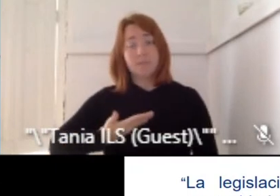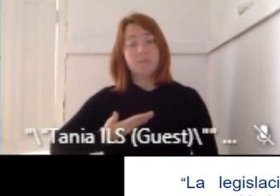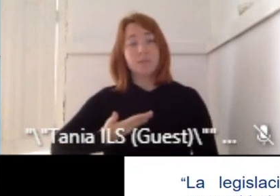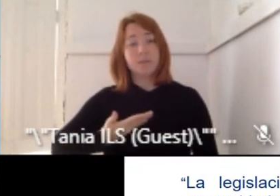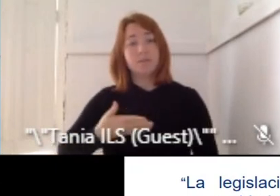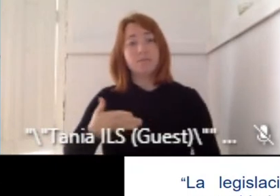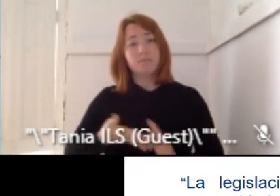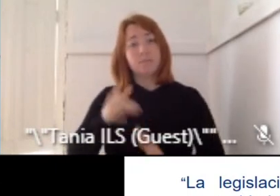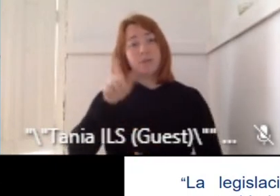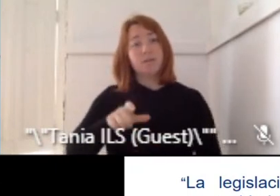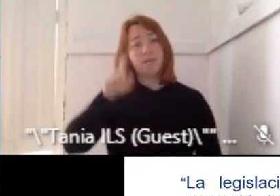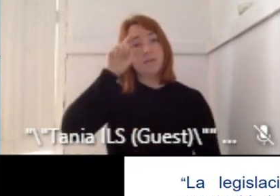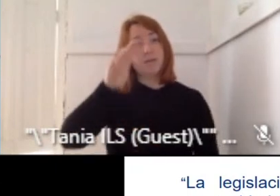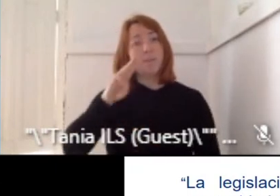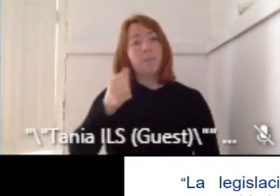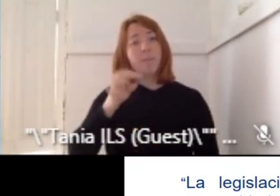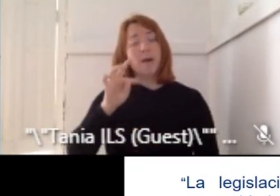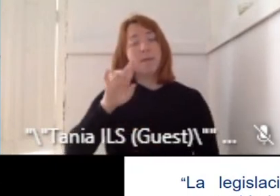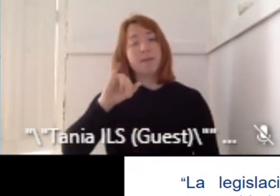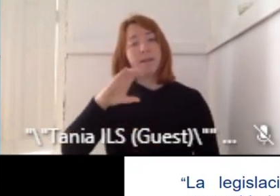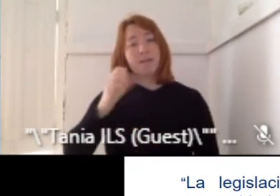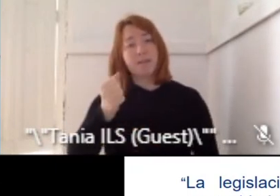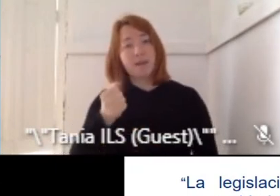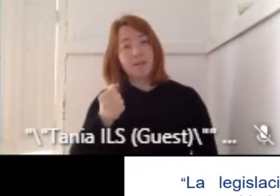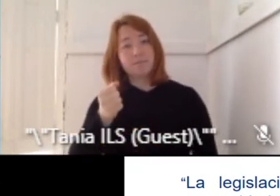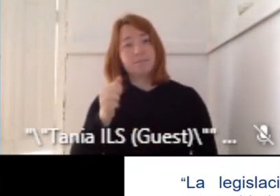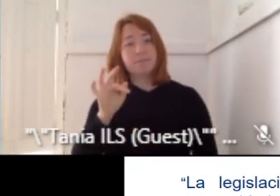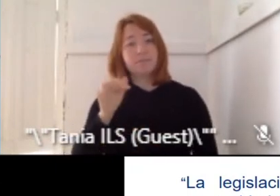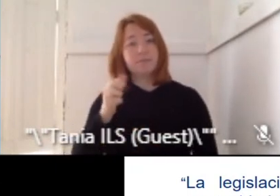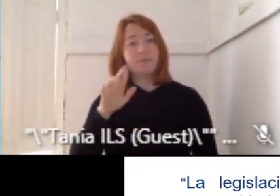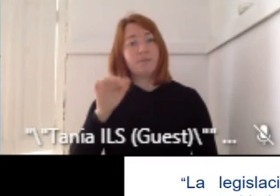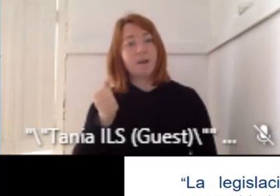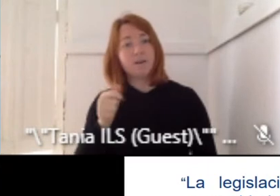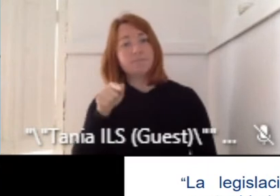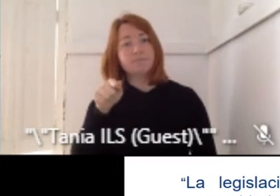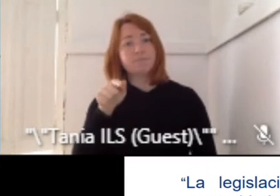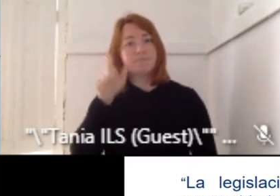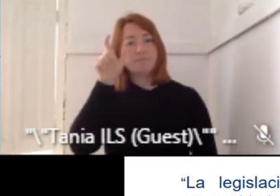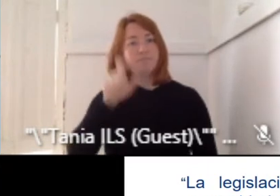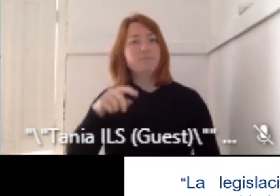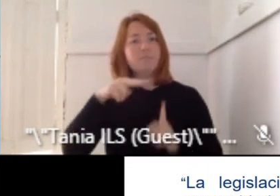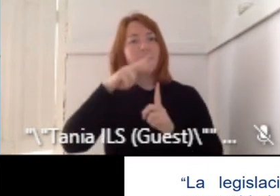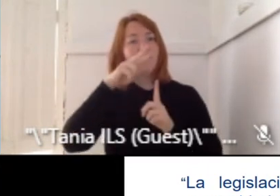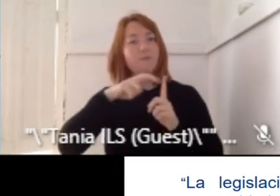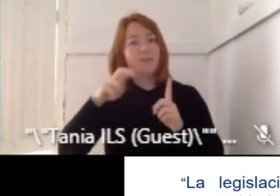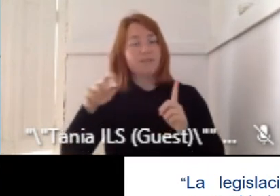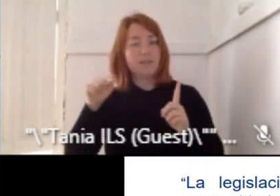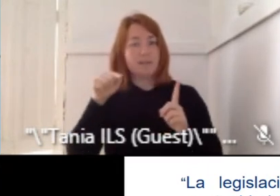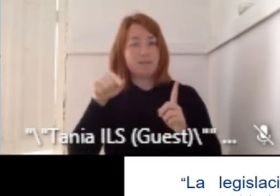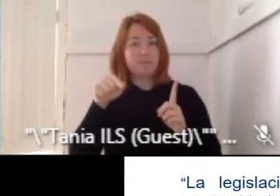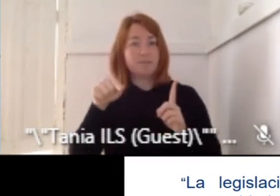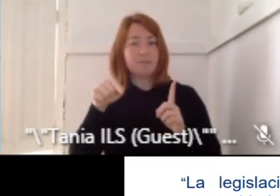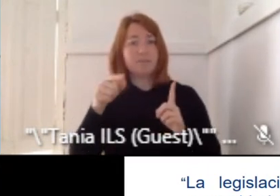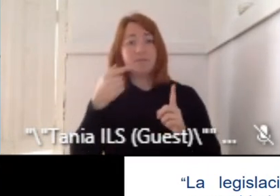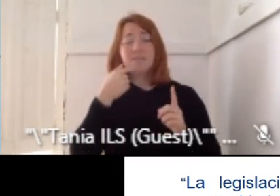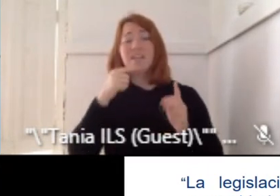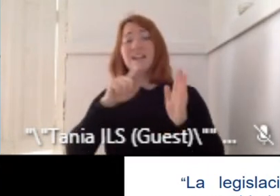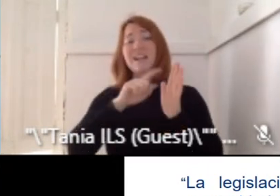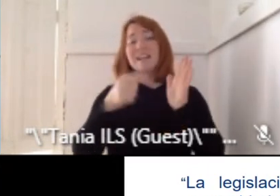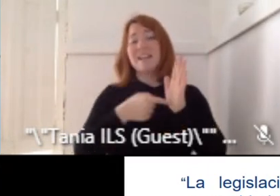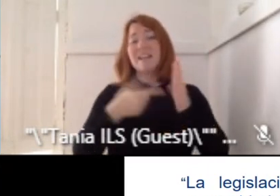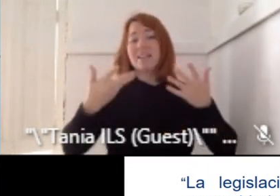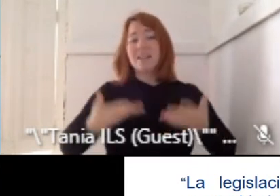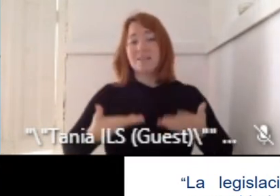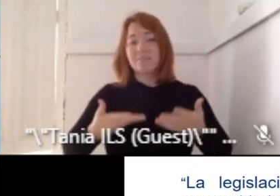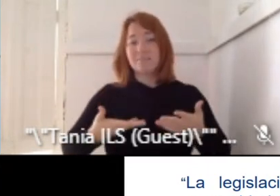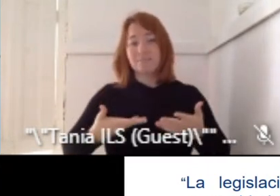de formación es física y fue presidenta de la Sociedad Británica de Historia de la Ciencia, la legislación actual protege supuestamente la